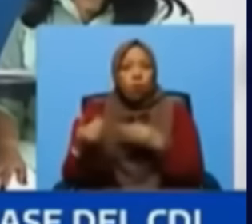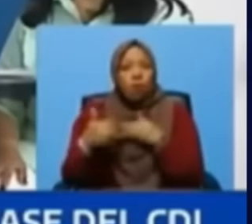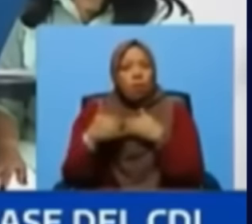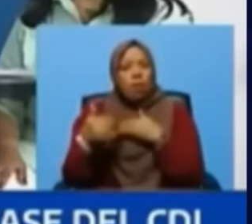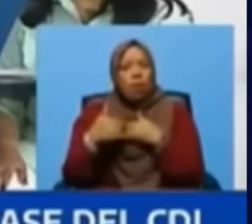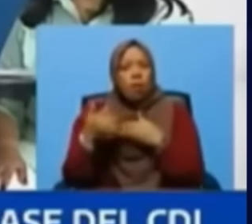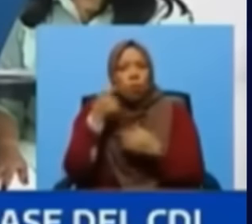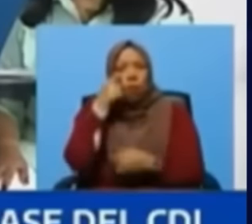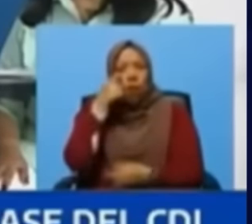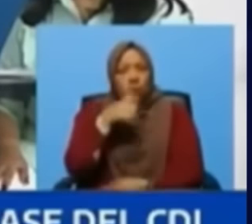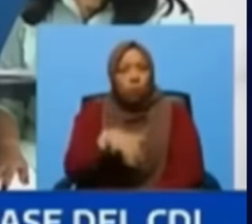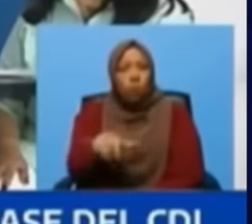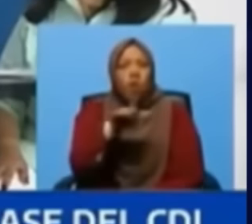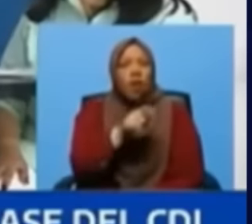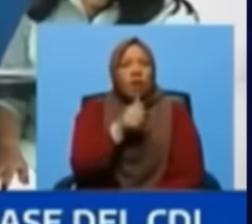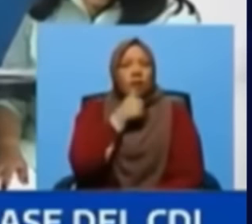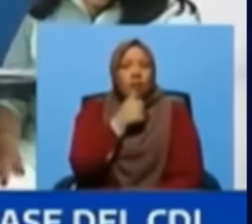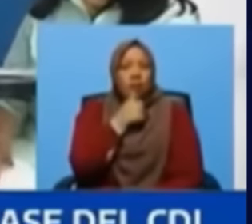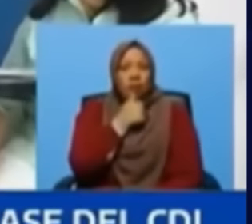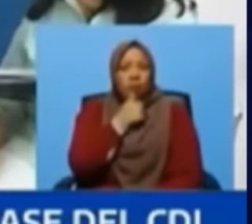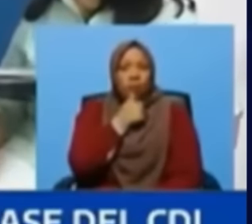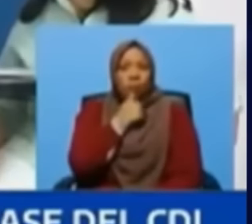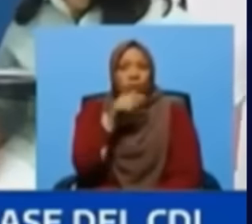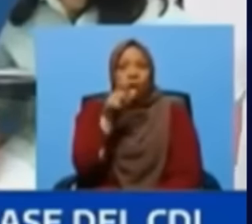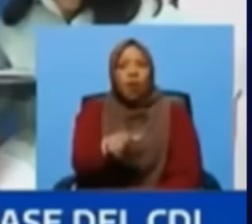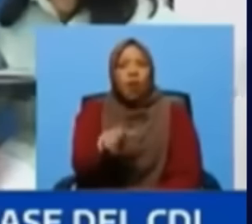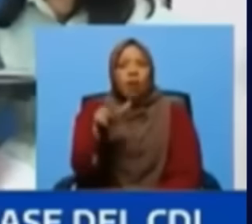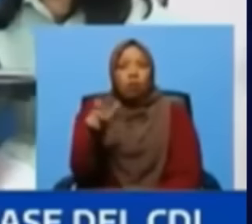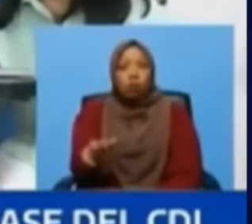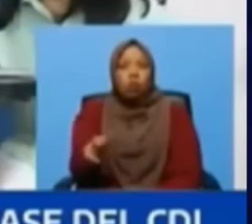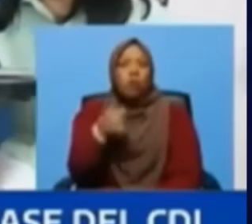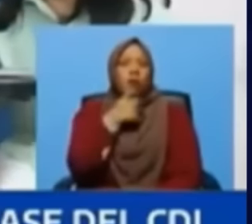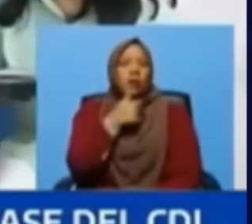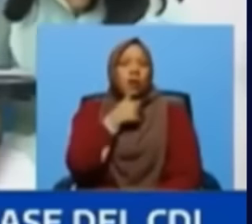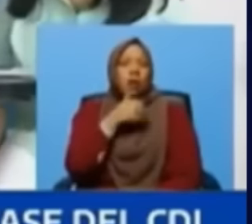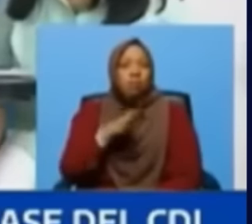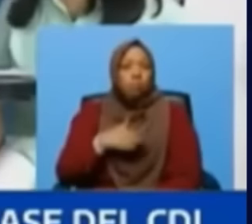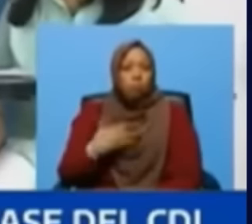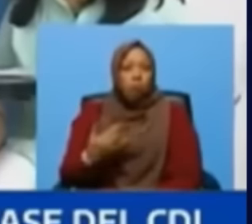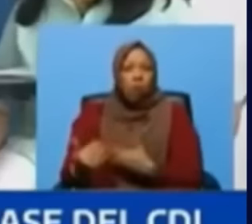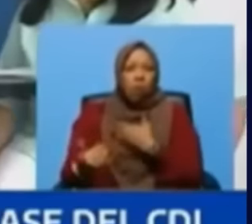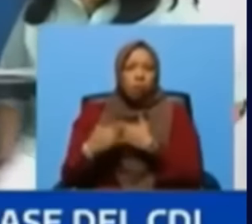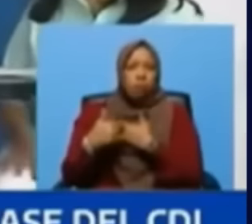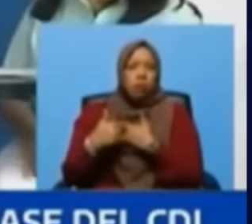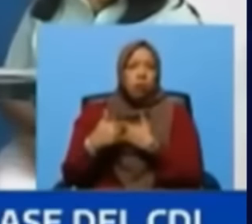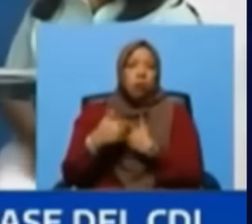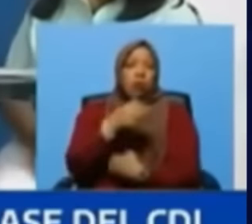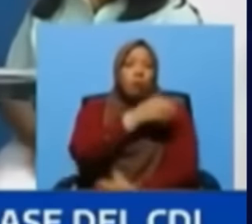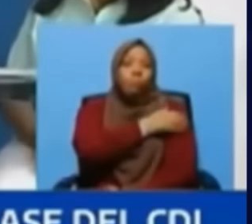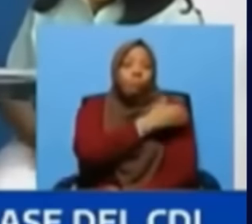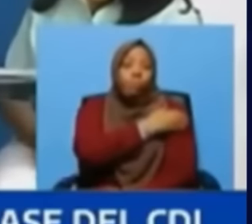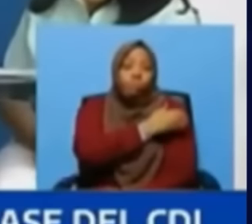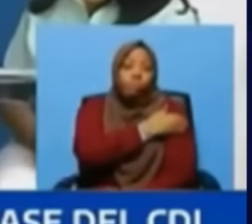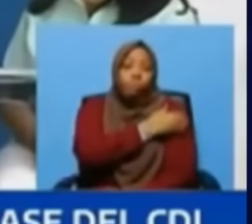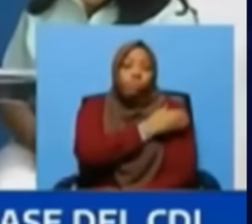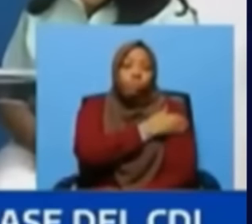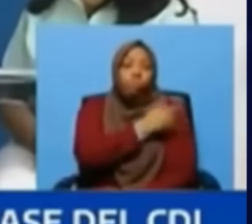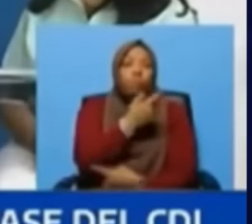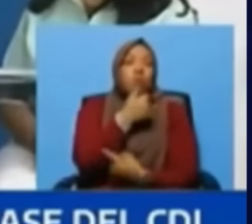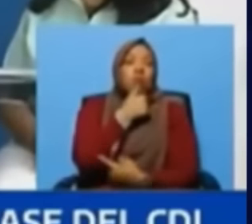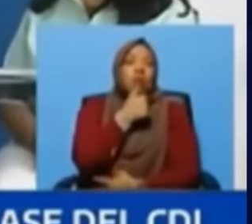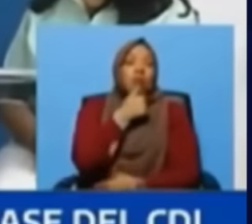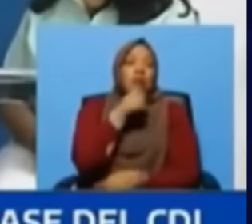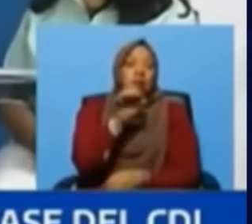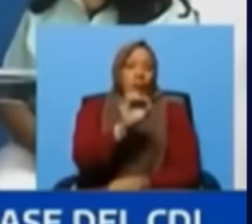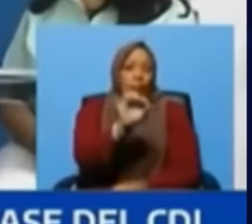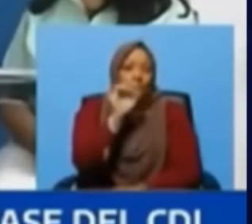pueblo tú quién Quién es la persona tú maduro Nicolás Maduro Moro los fascistas tú pero quién en